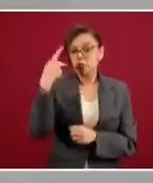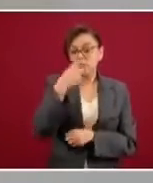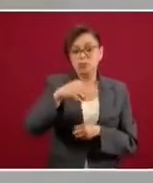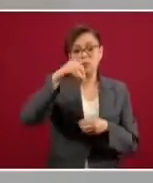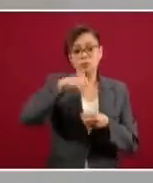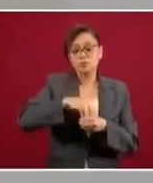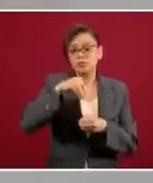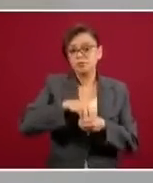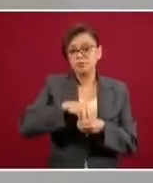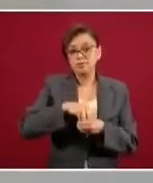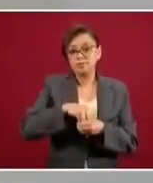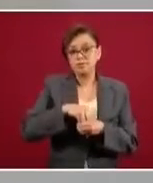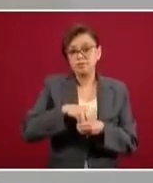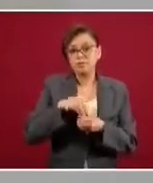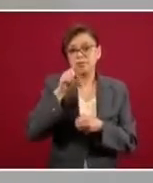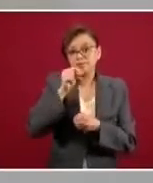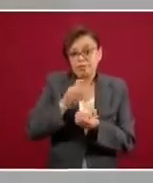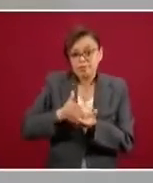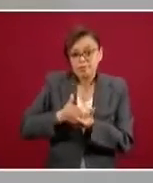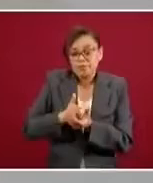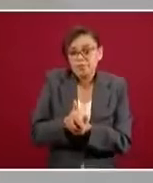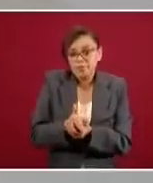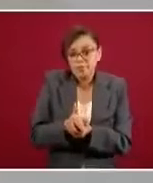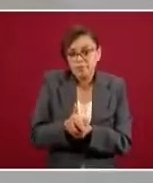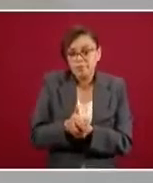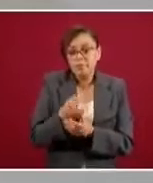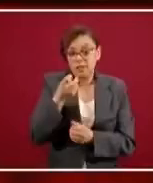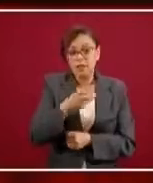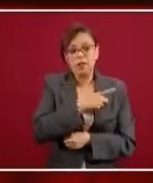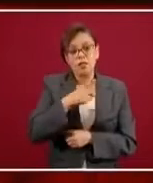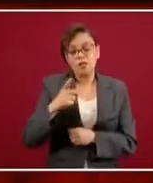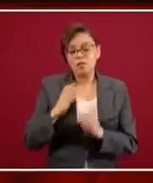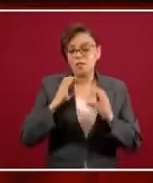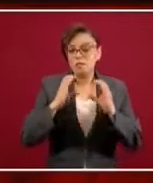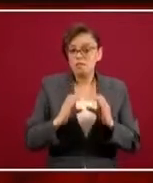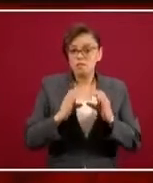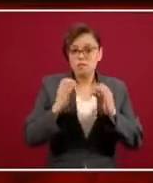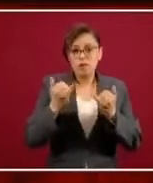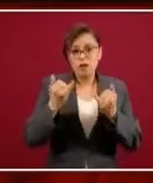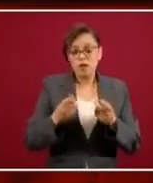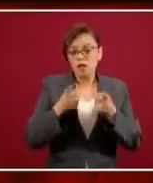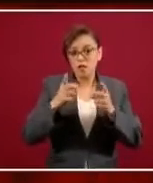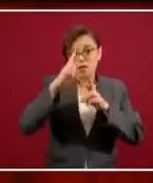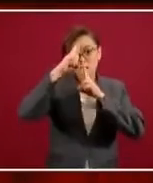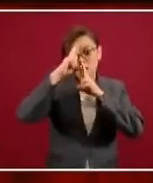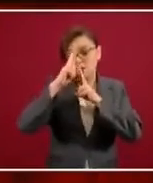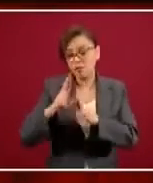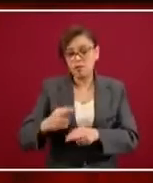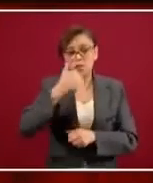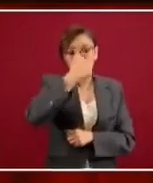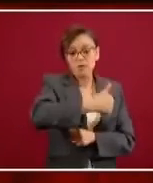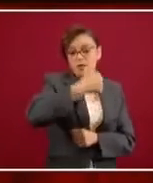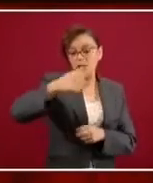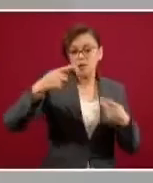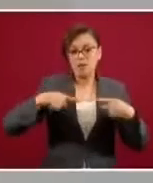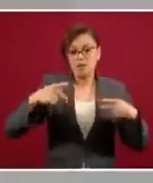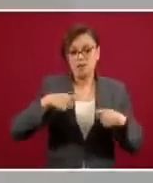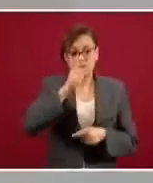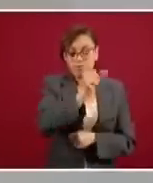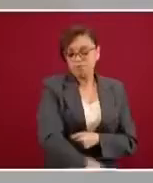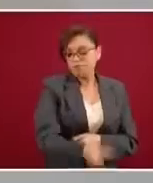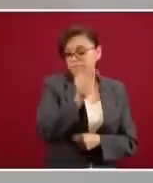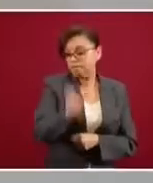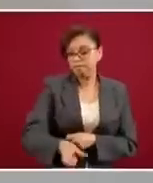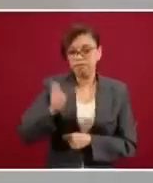derecho que se debe preservar y cuidar y respetar para cada persona. Usted dirá, aunque no conozcamos el nombre, pero a lo mejor el nombre